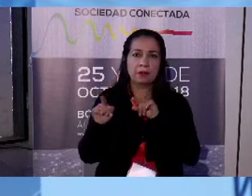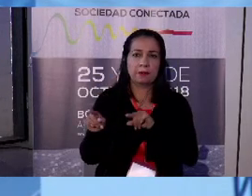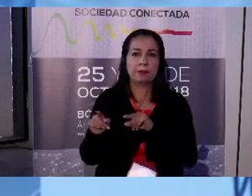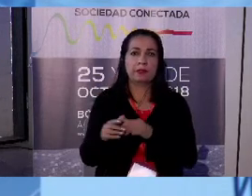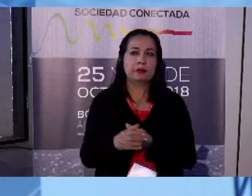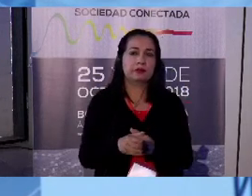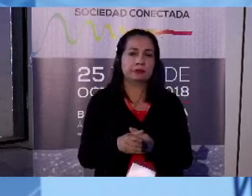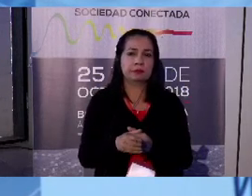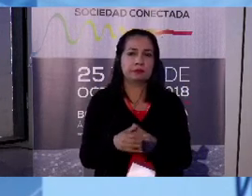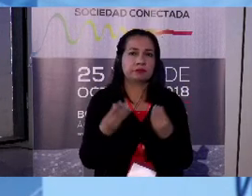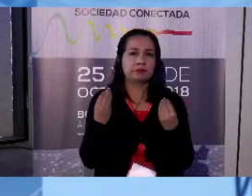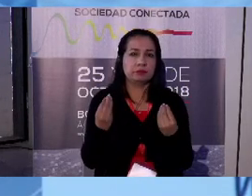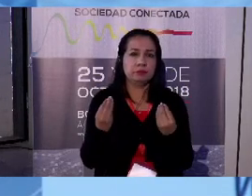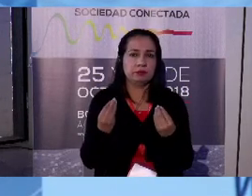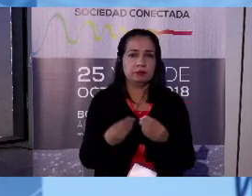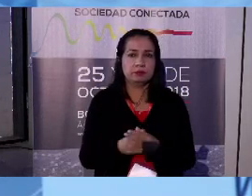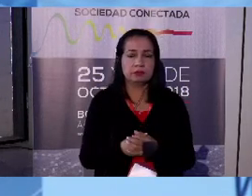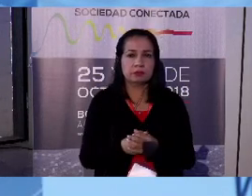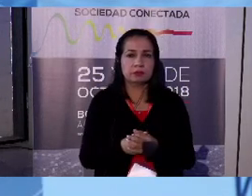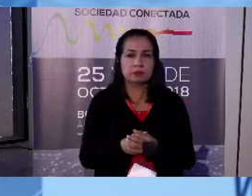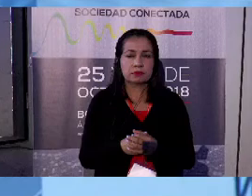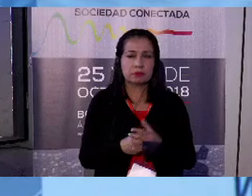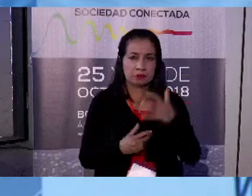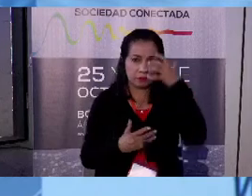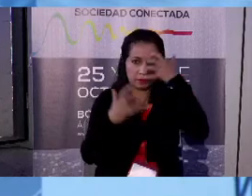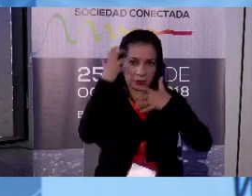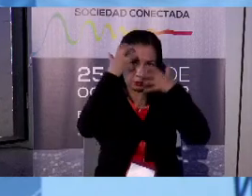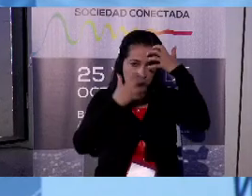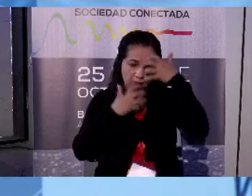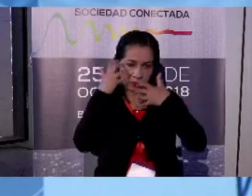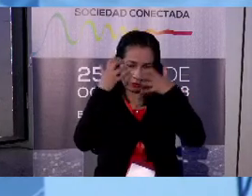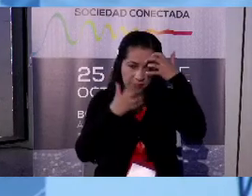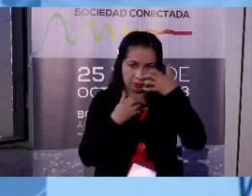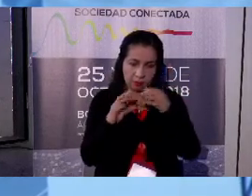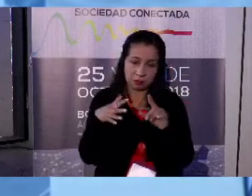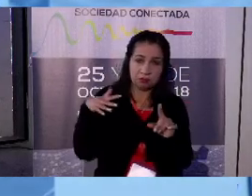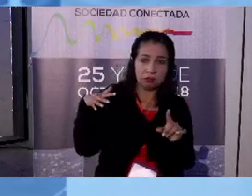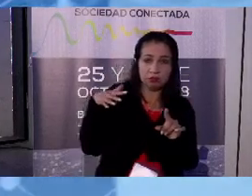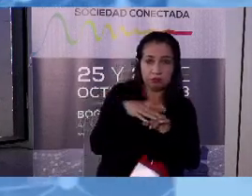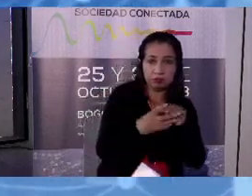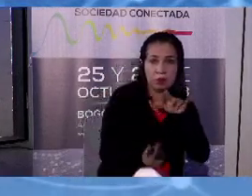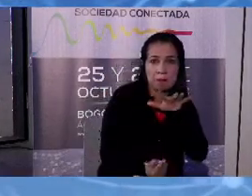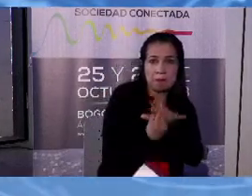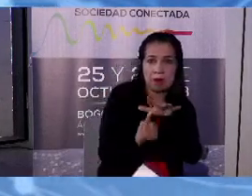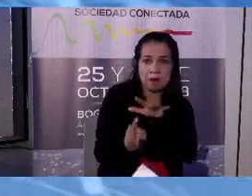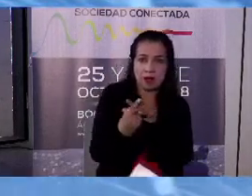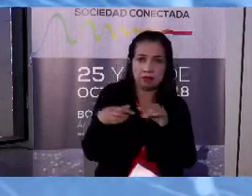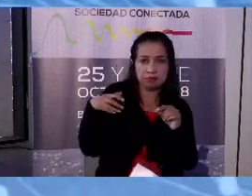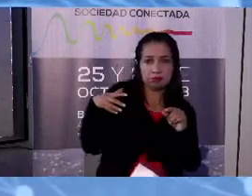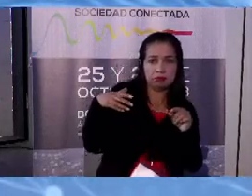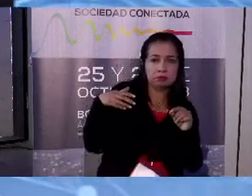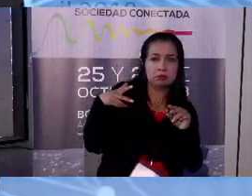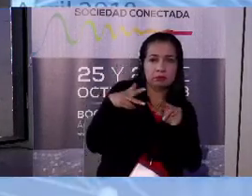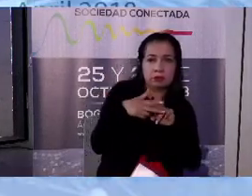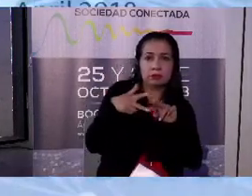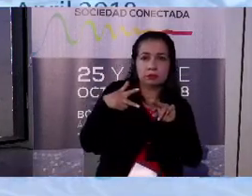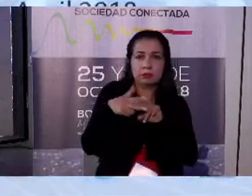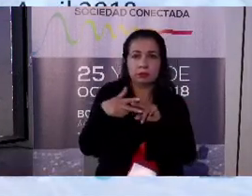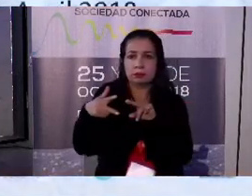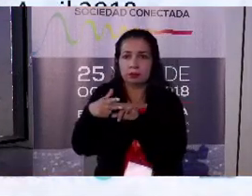utilizadas para evaluar las interferencias en el